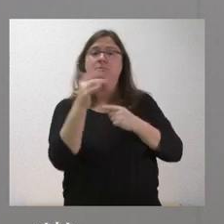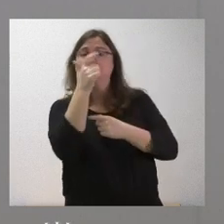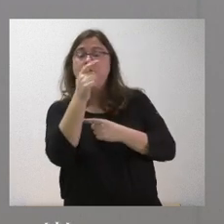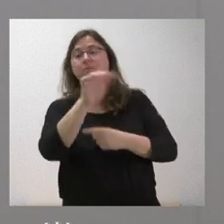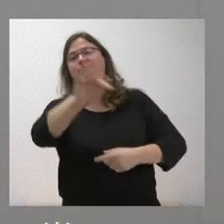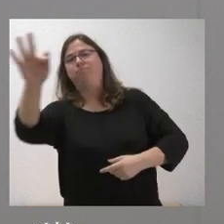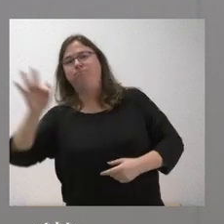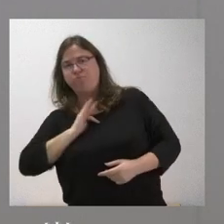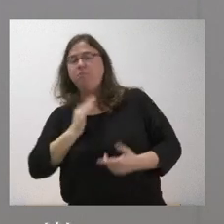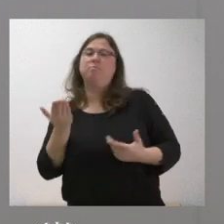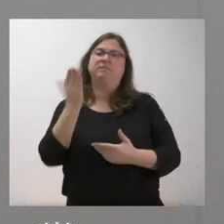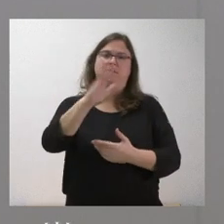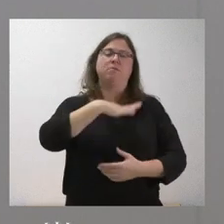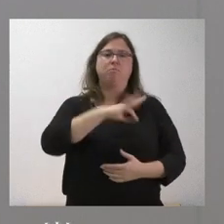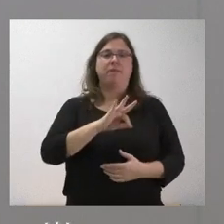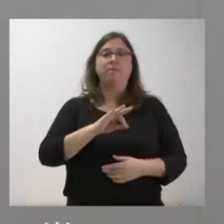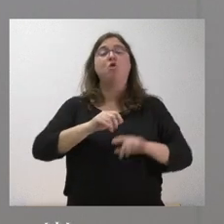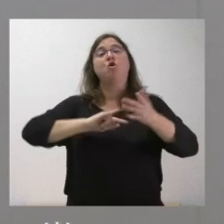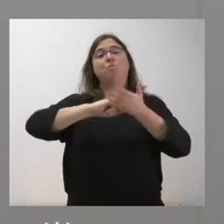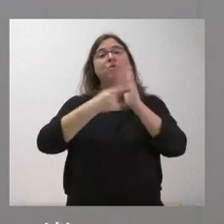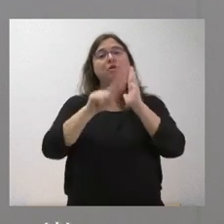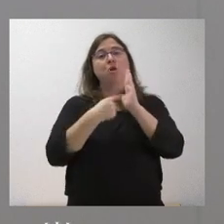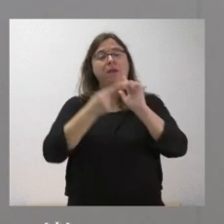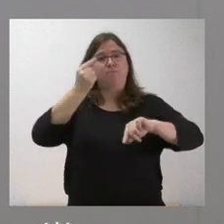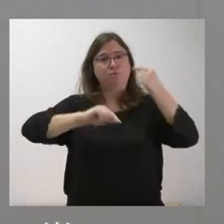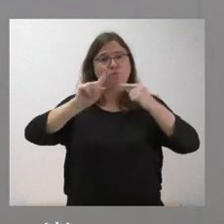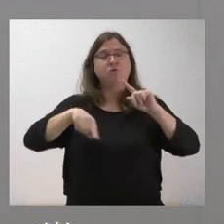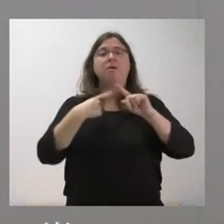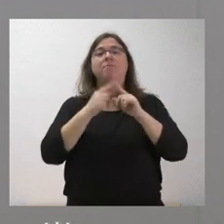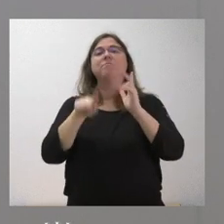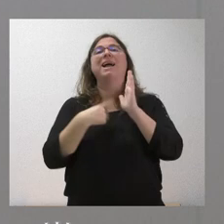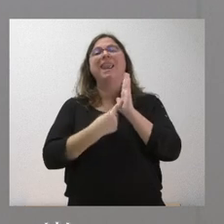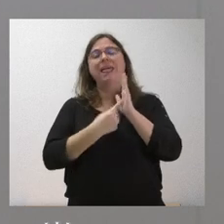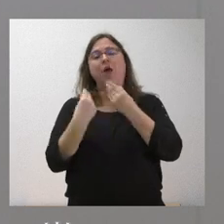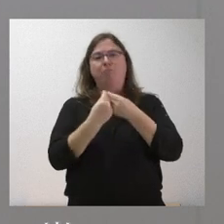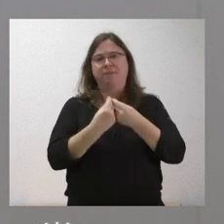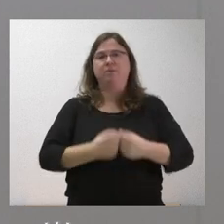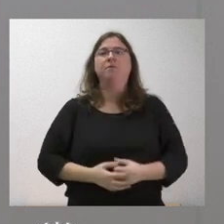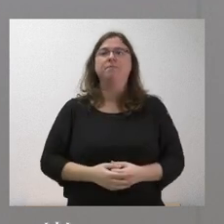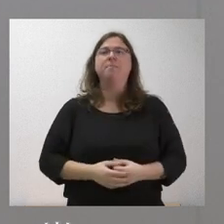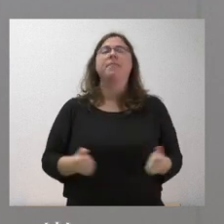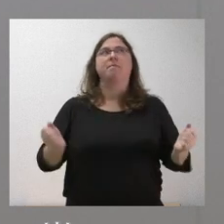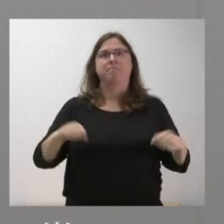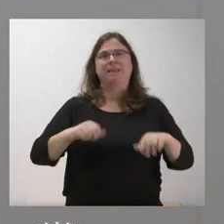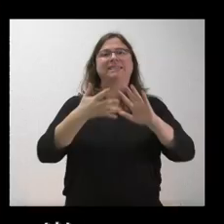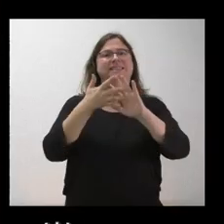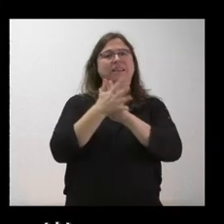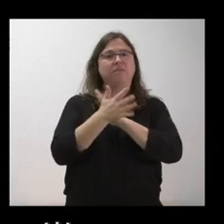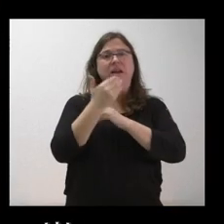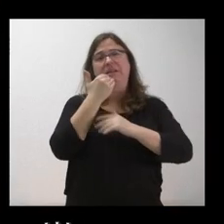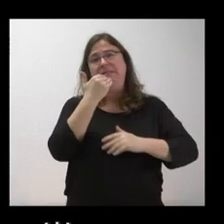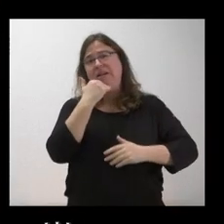nosotros en poder presentar tanto el proyecto de ley de presupuestos como la ley de de acompañamiento Entonces sí que sería ya